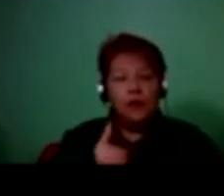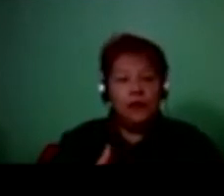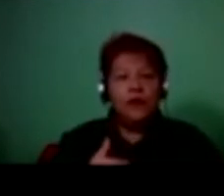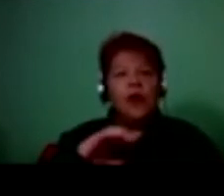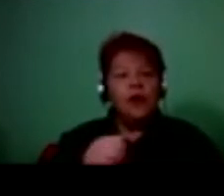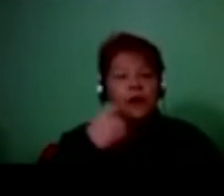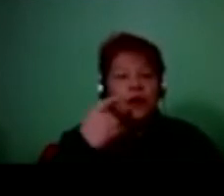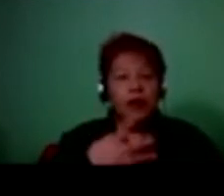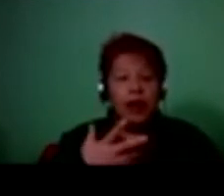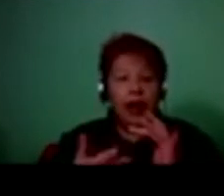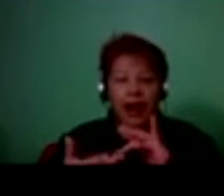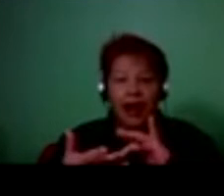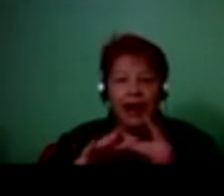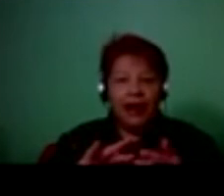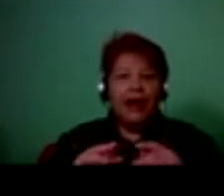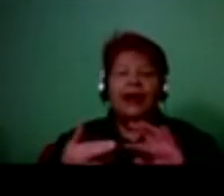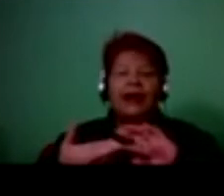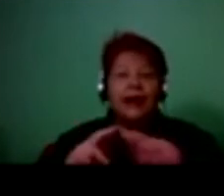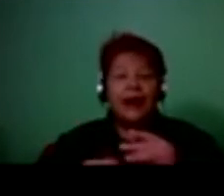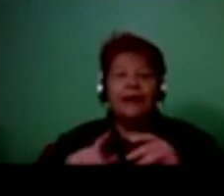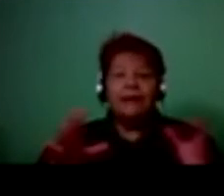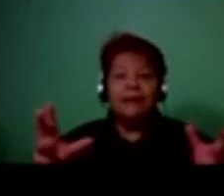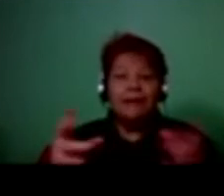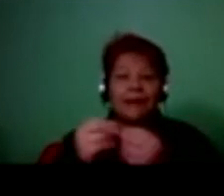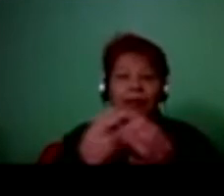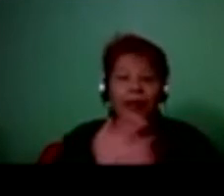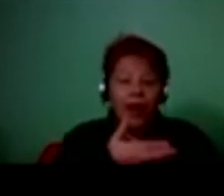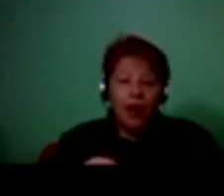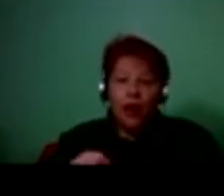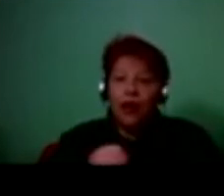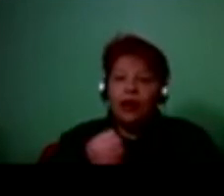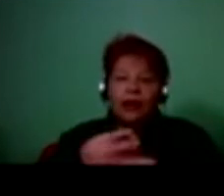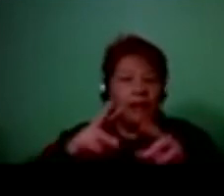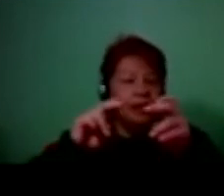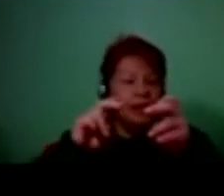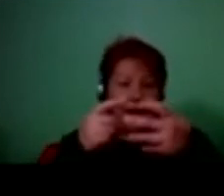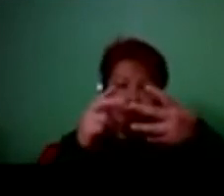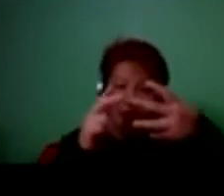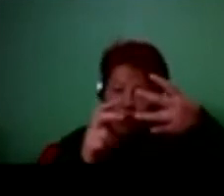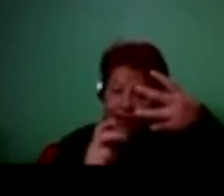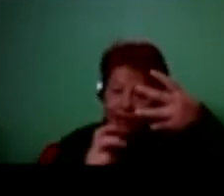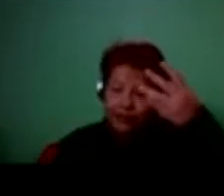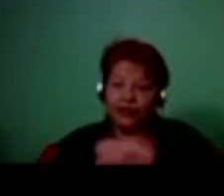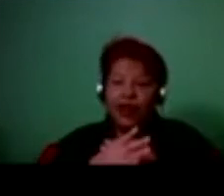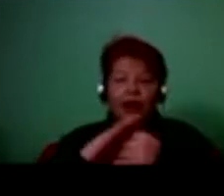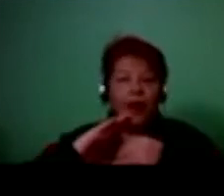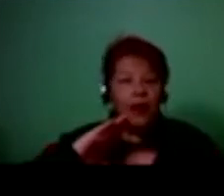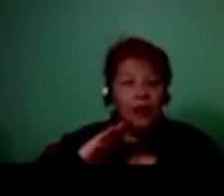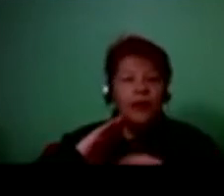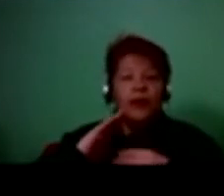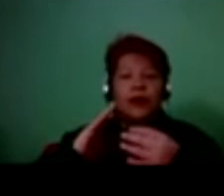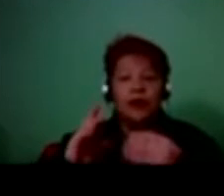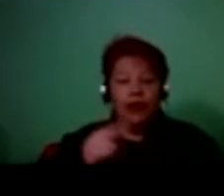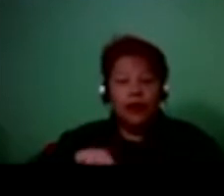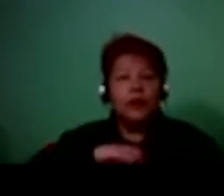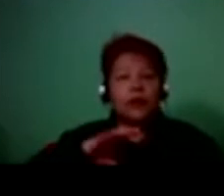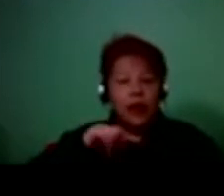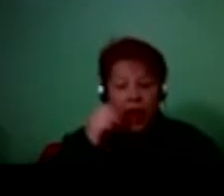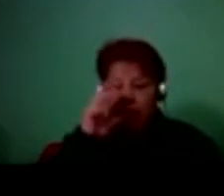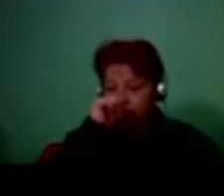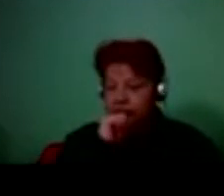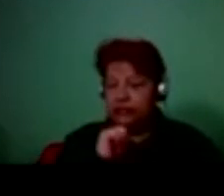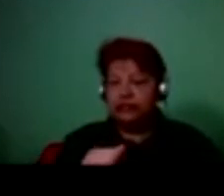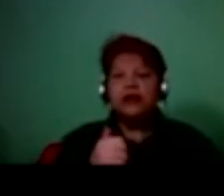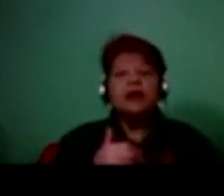esta correlación directa de organización de estos temas para su materialización de compromisos que hemos asumido ya hace al